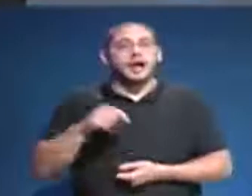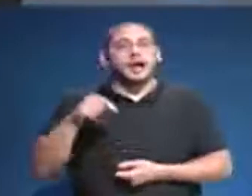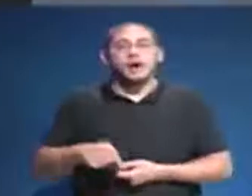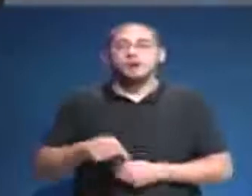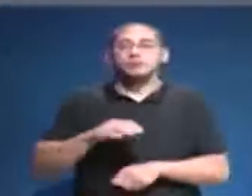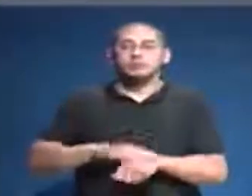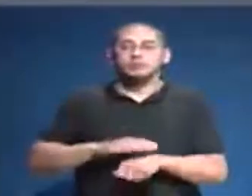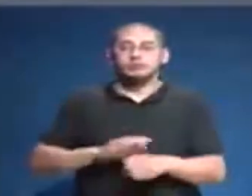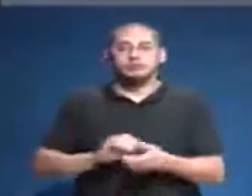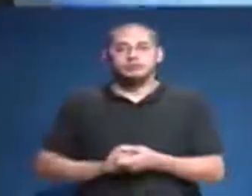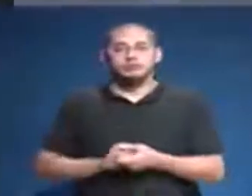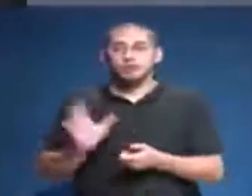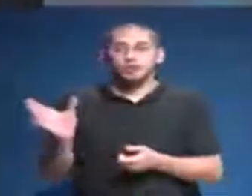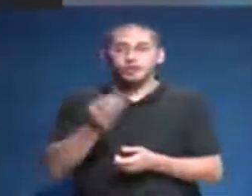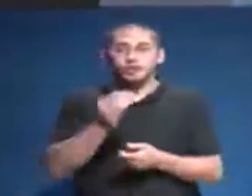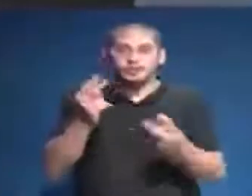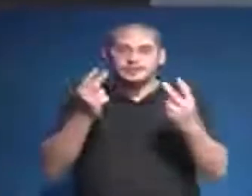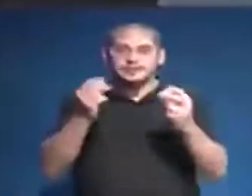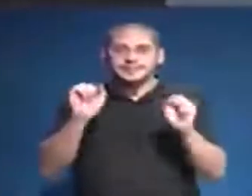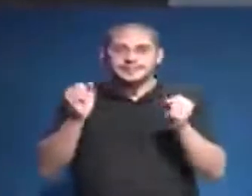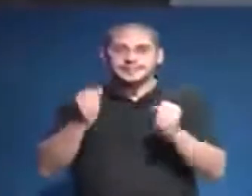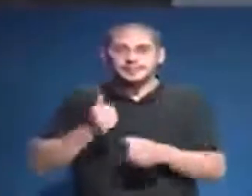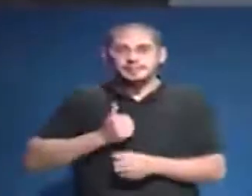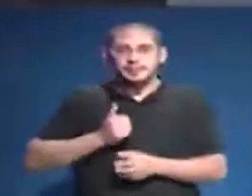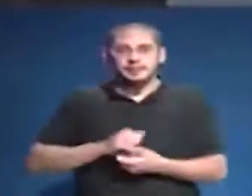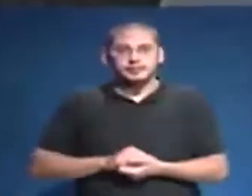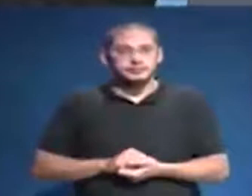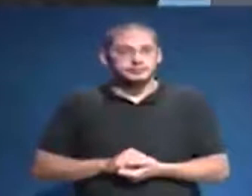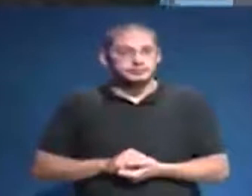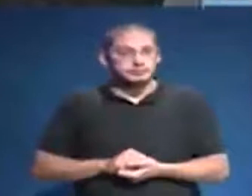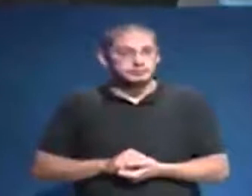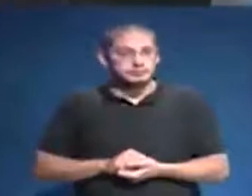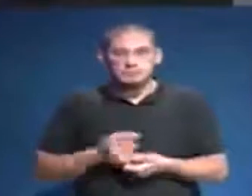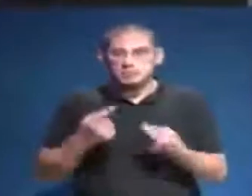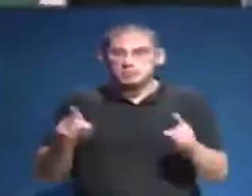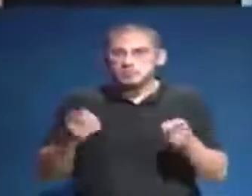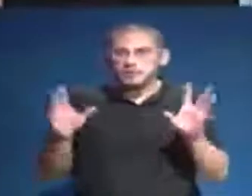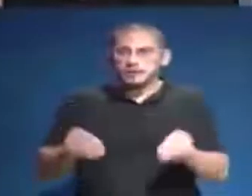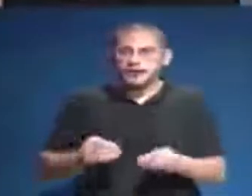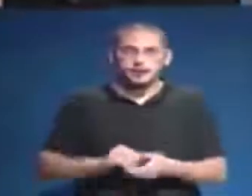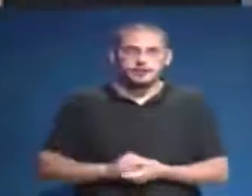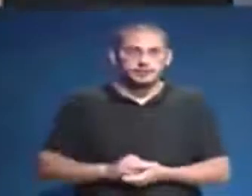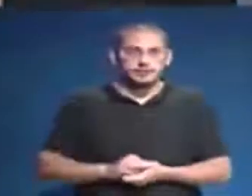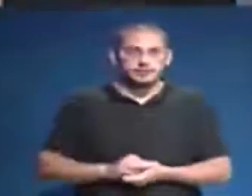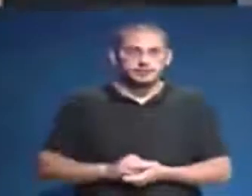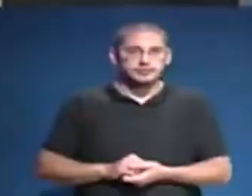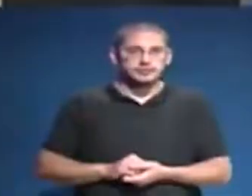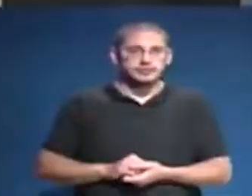Llegó el momento que todos estábamos esperando. Ya ni música tiene. ¿No hay música?